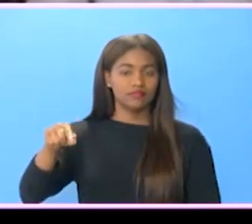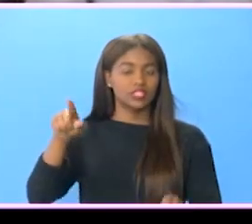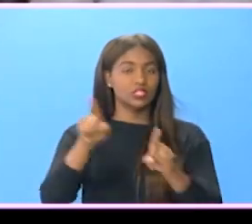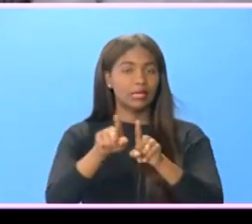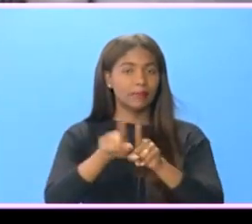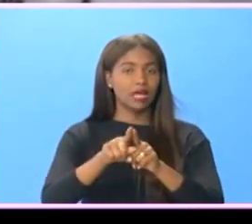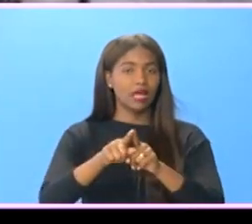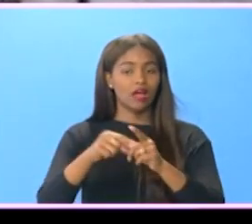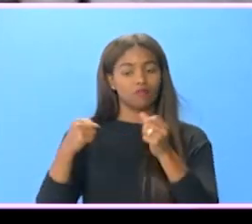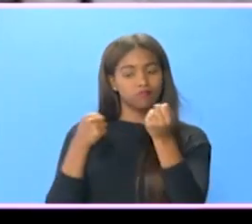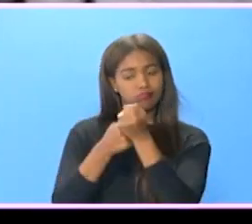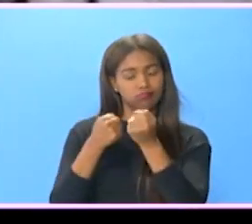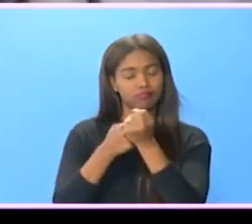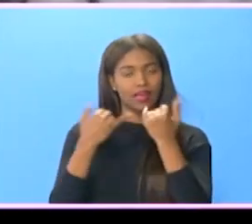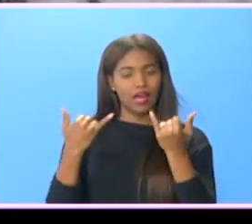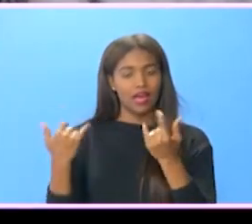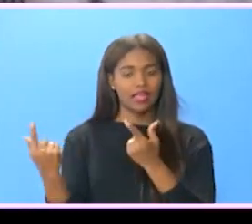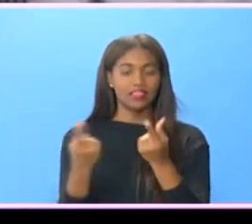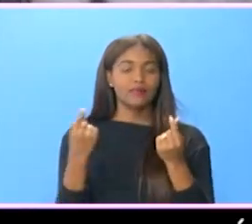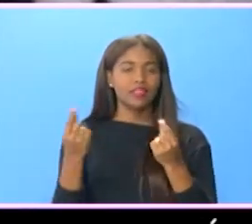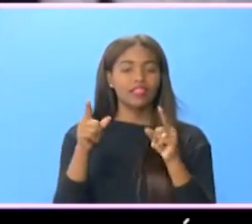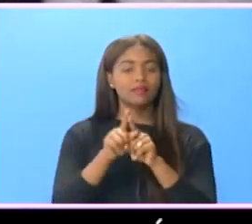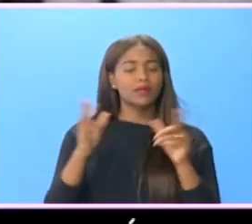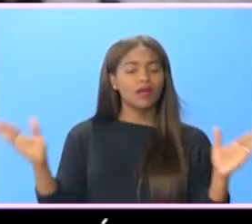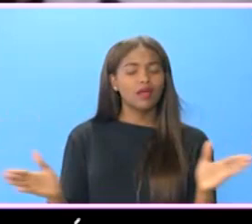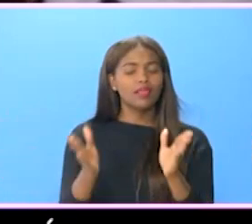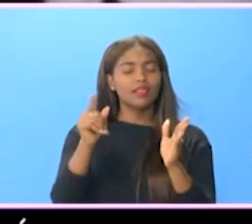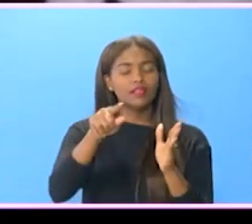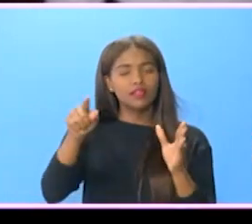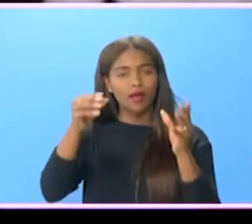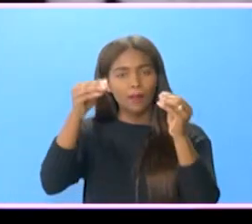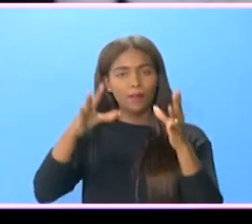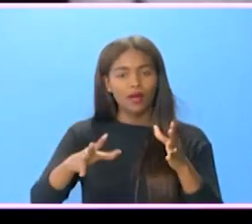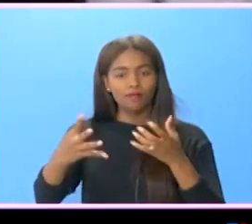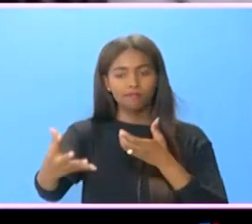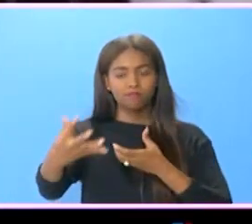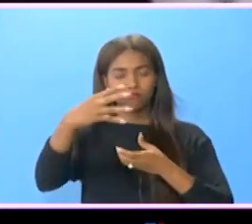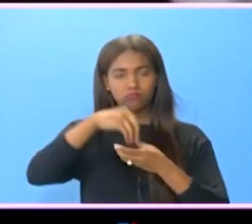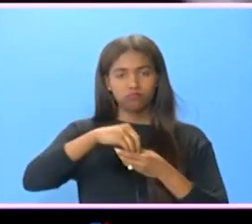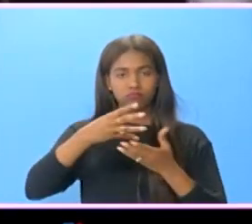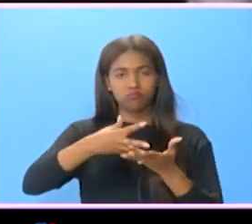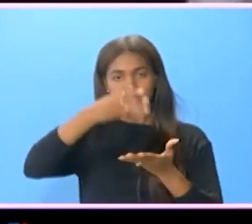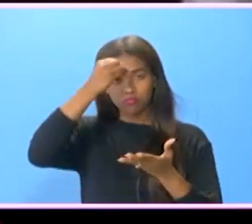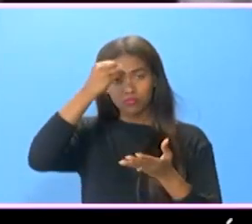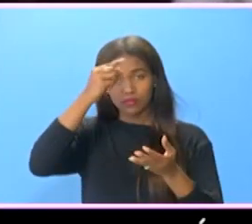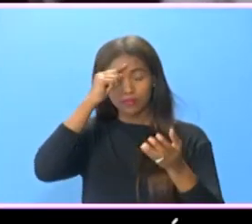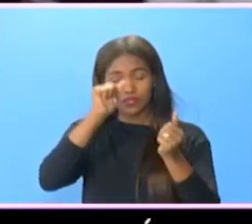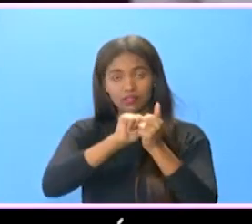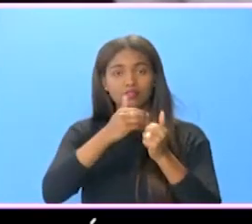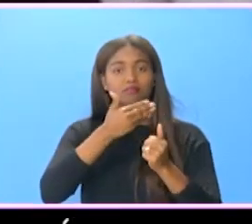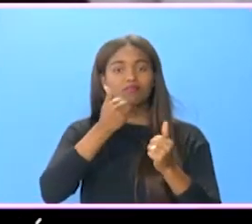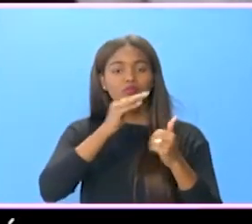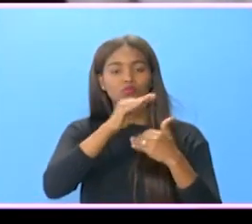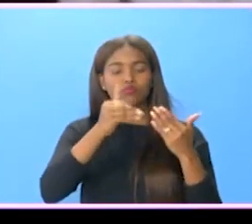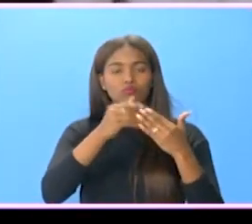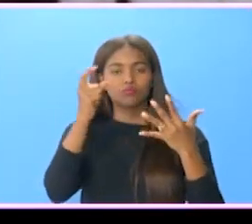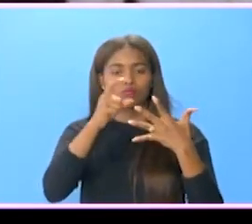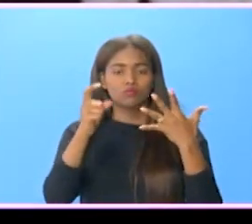dieron aquí respaldo a esta actividad y motivaron a todos los maestros a formarse en lo mejor que